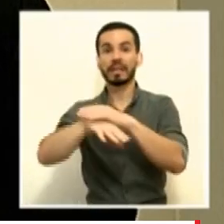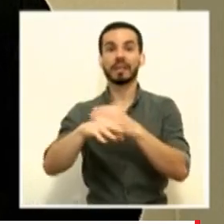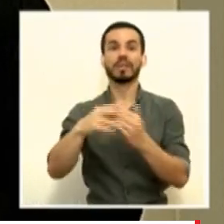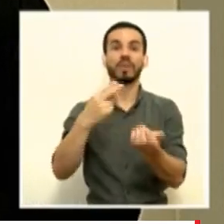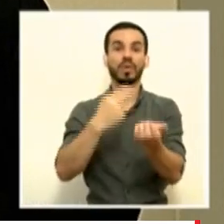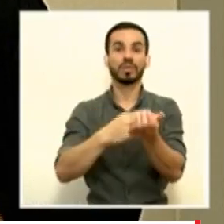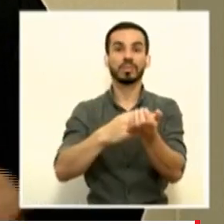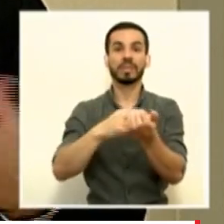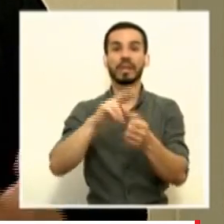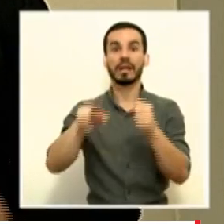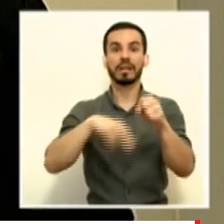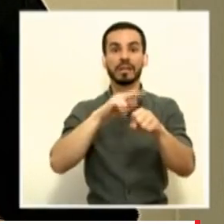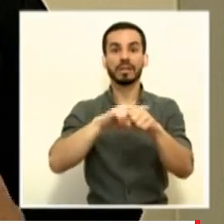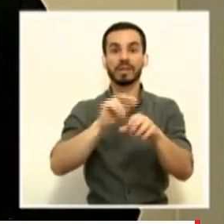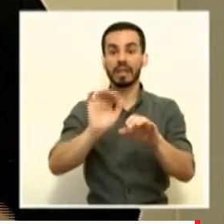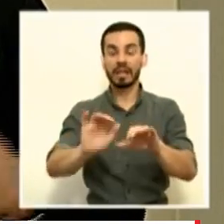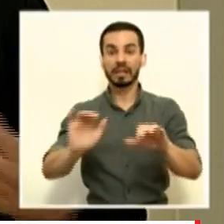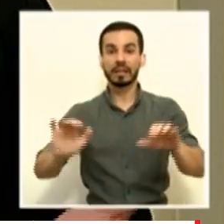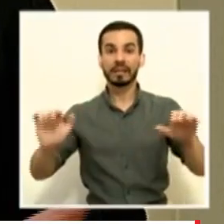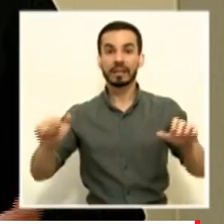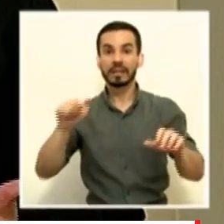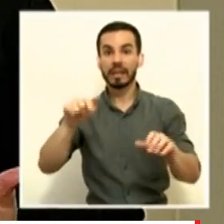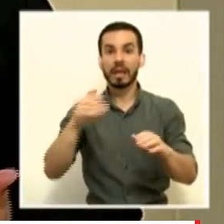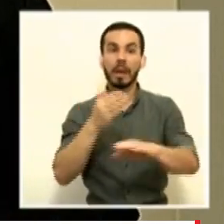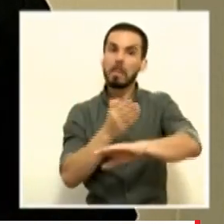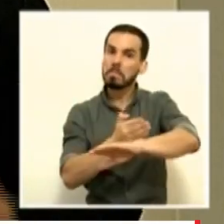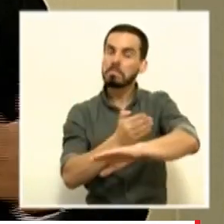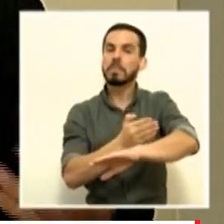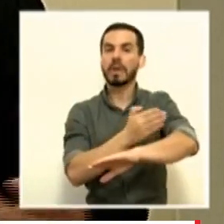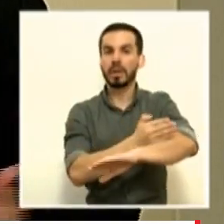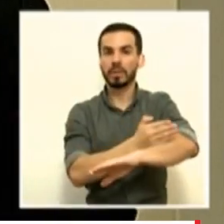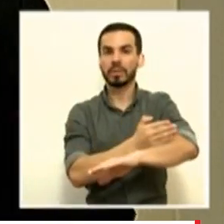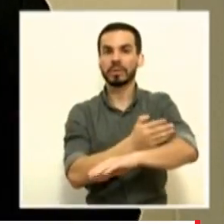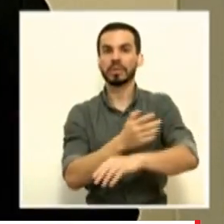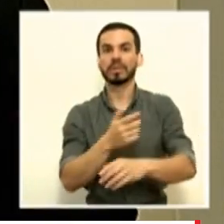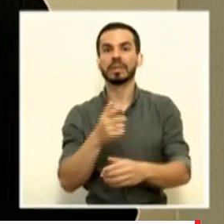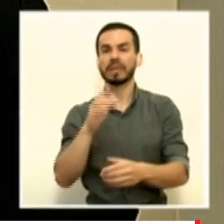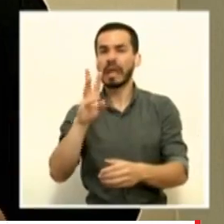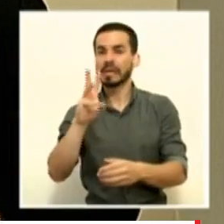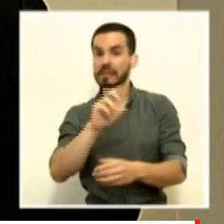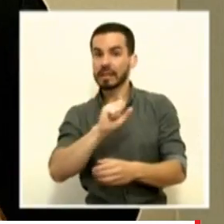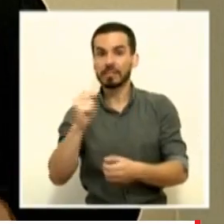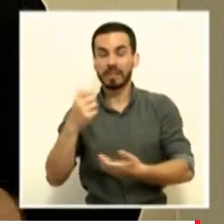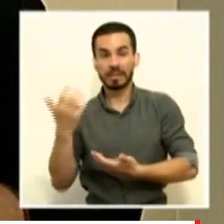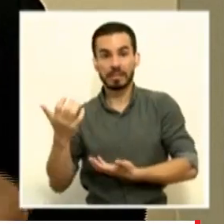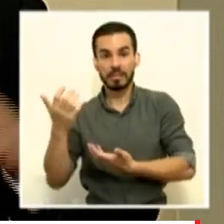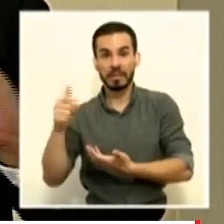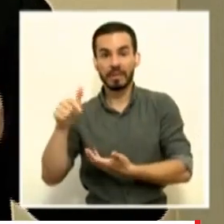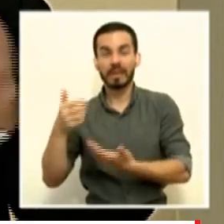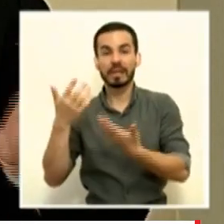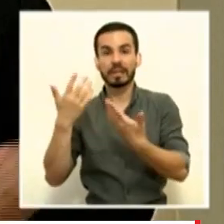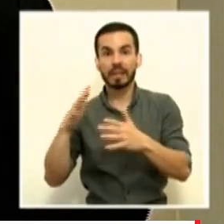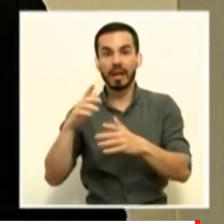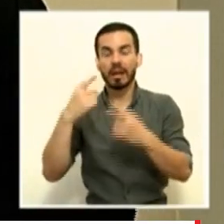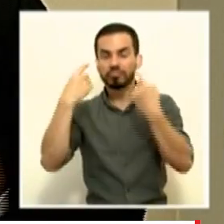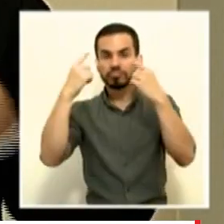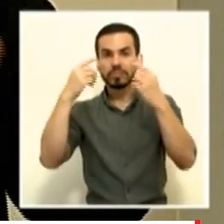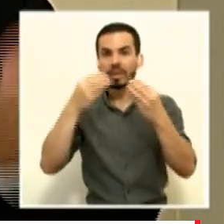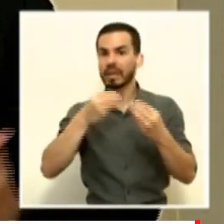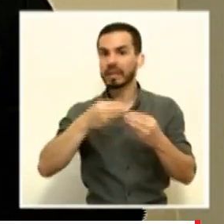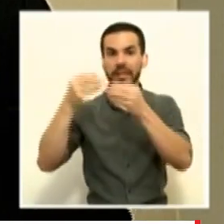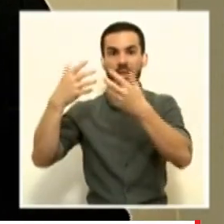Niños han tenido una leve mejoría, pero tienden hacia la mejoría. Hay uno de 6 meses que ya lograron quitar